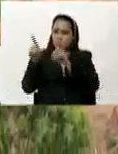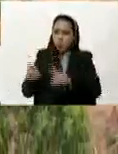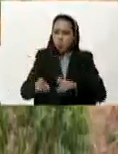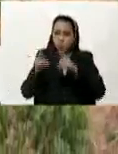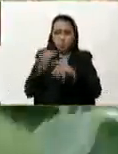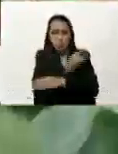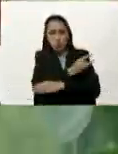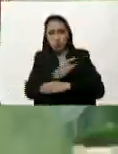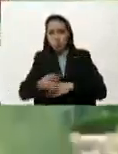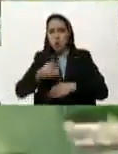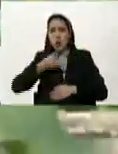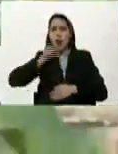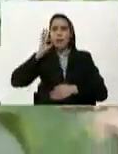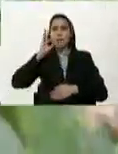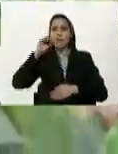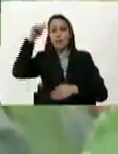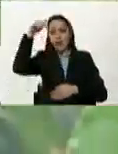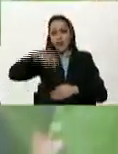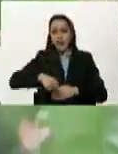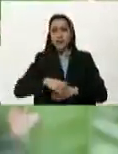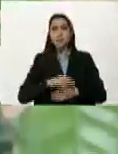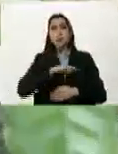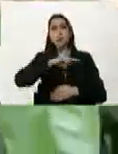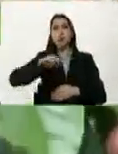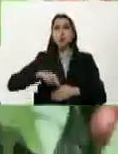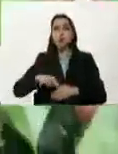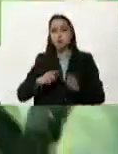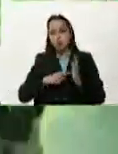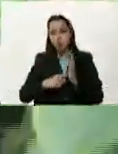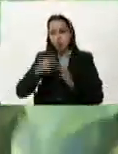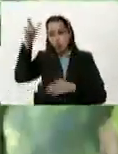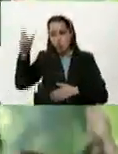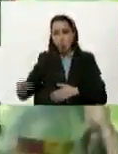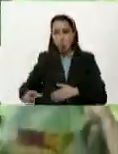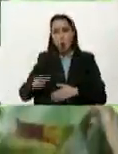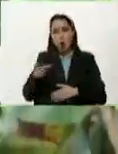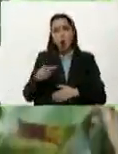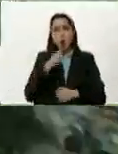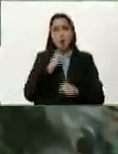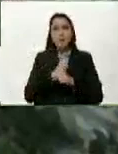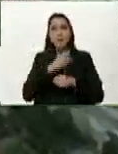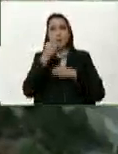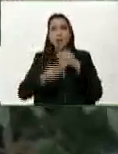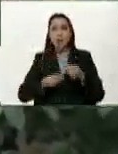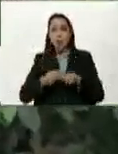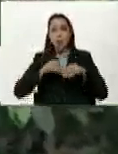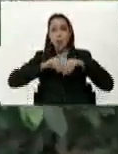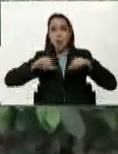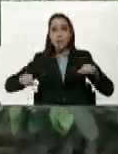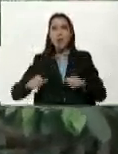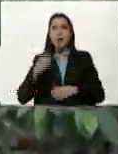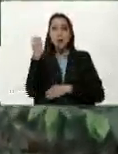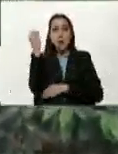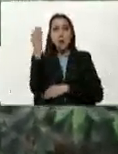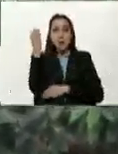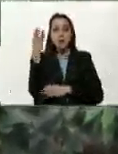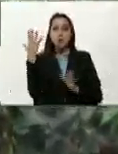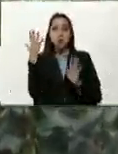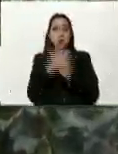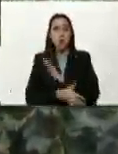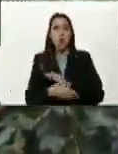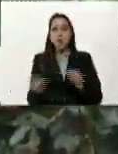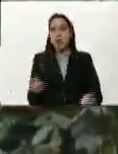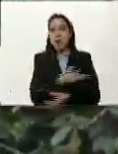estratégico del estado venezolano acá nos encontramos con nuestro productor el señor luis andrade que nos va a decir algunas palabras con respecto a este